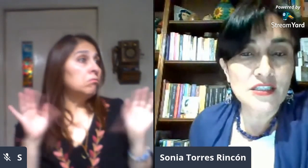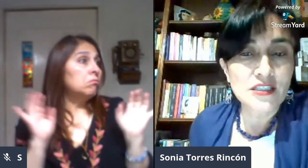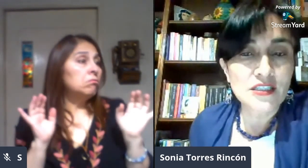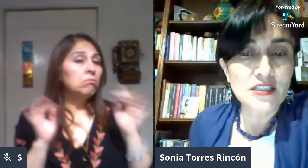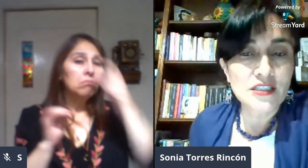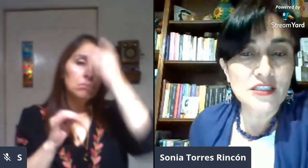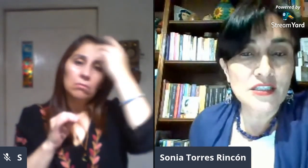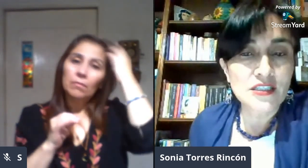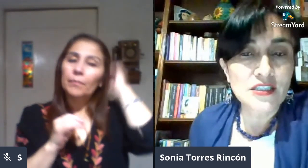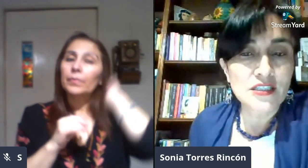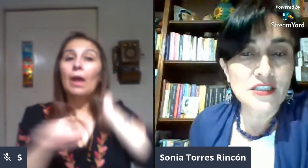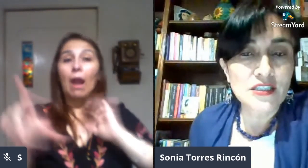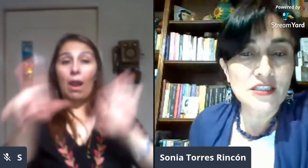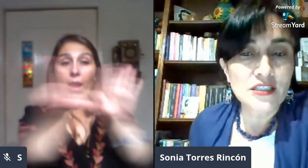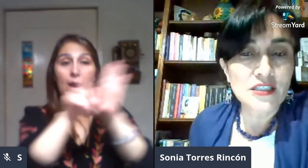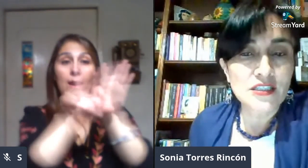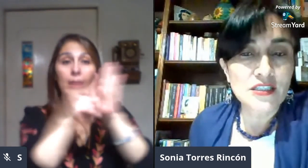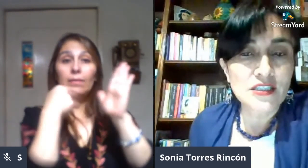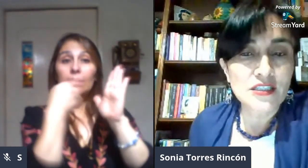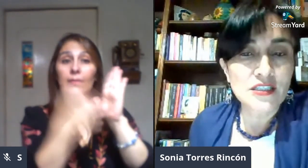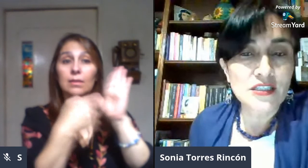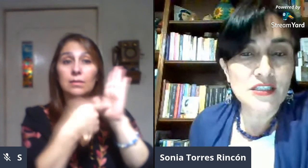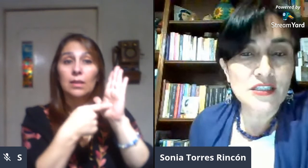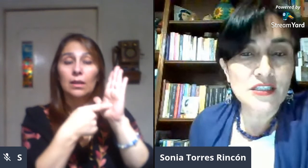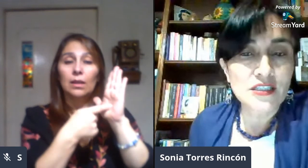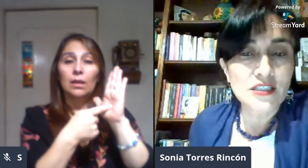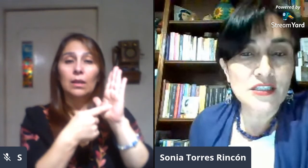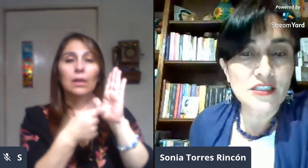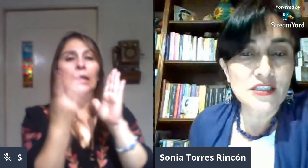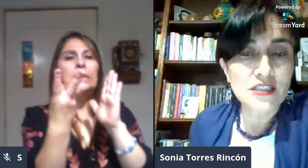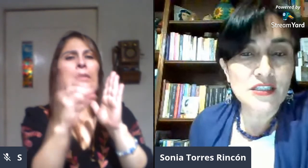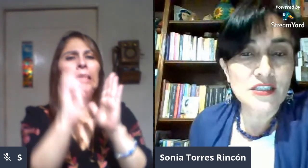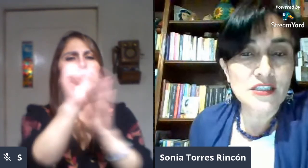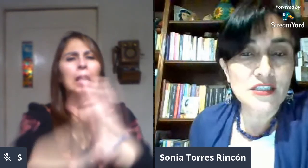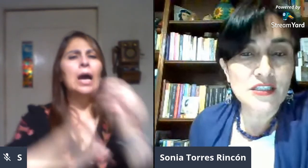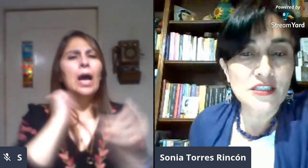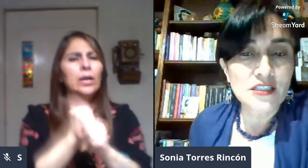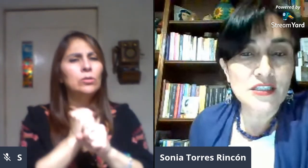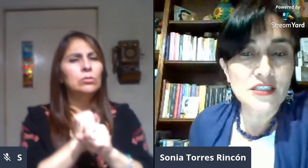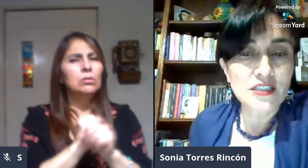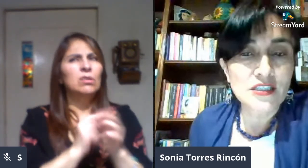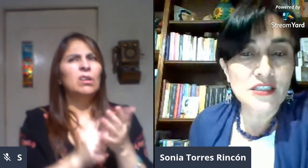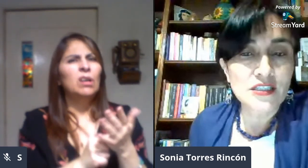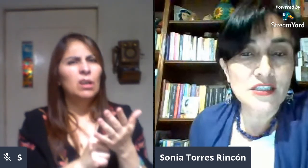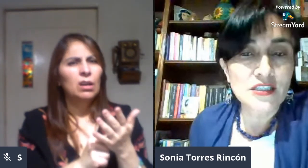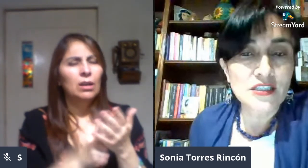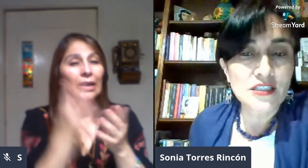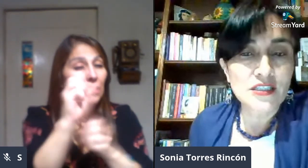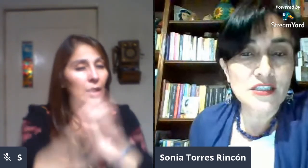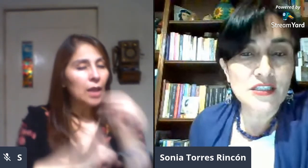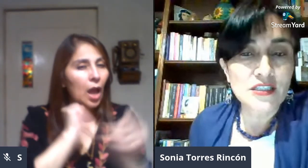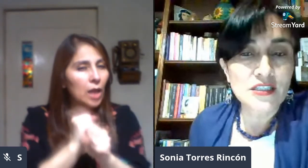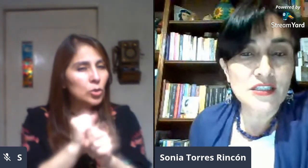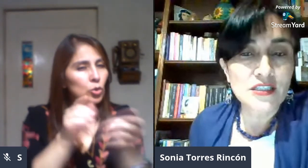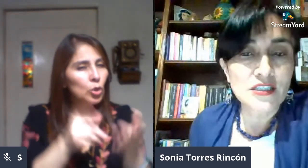una ley de 30 años. Entonces, es una cosa un poco irrisoria que deja una